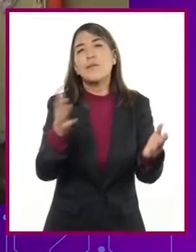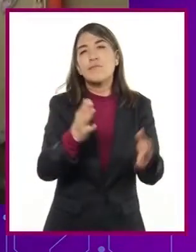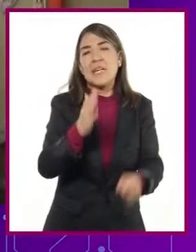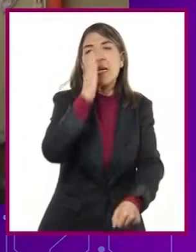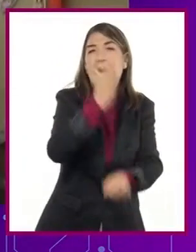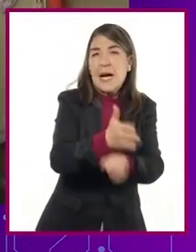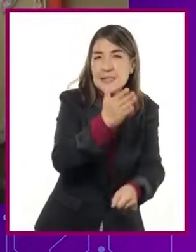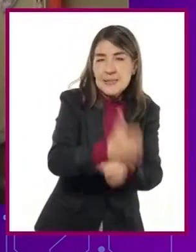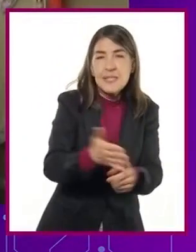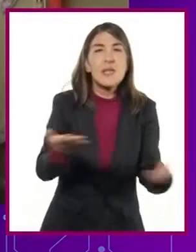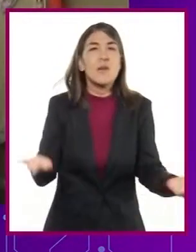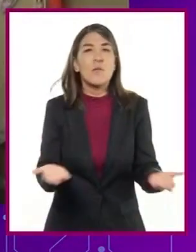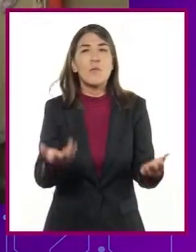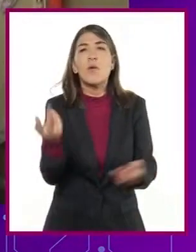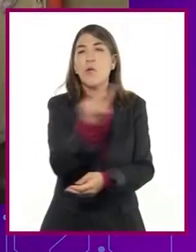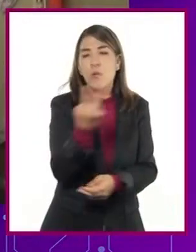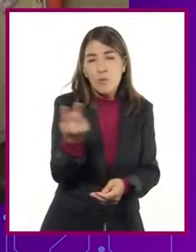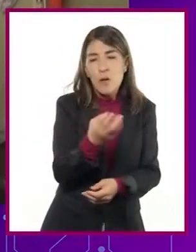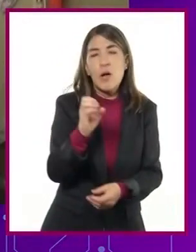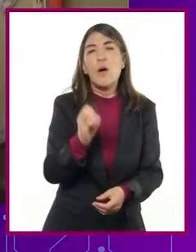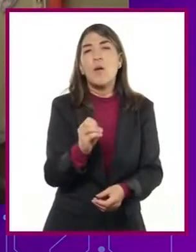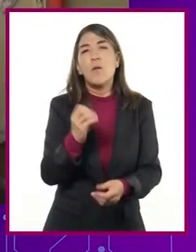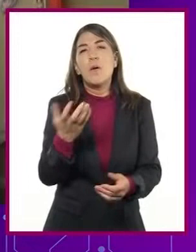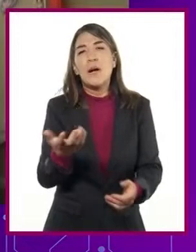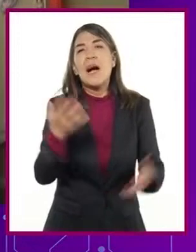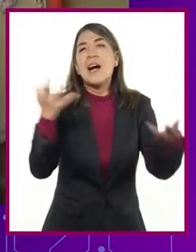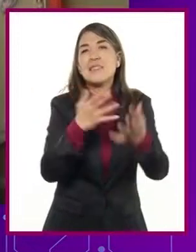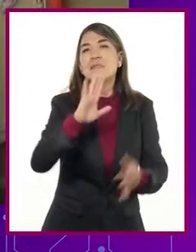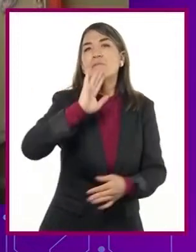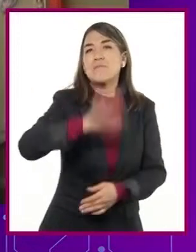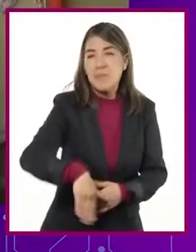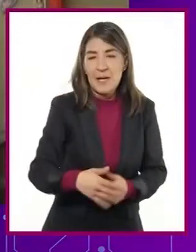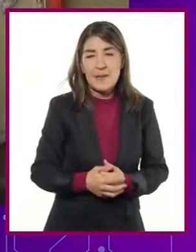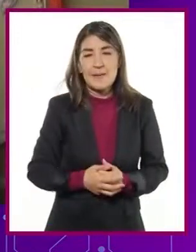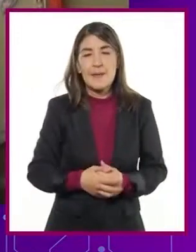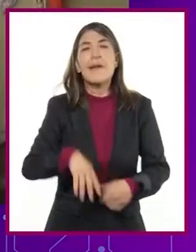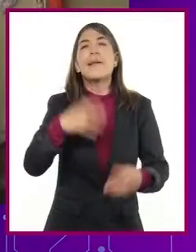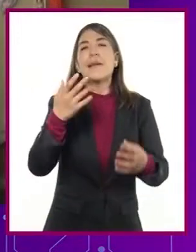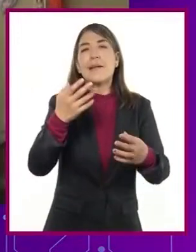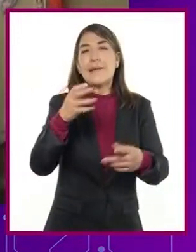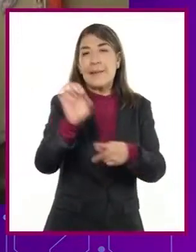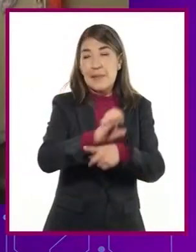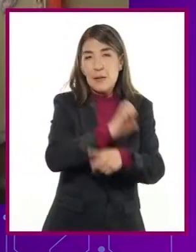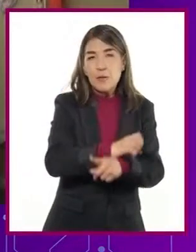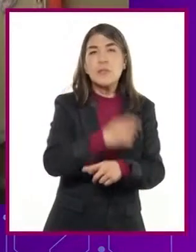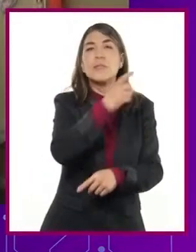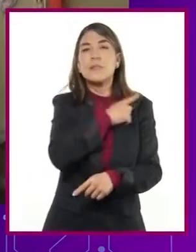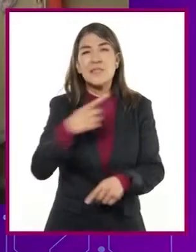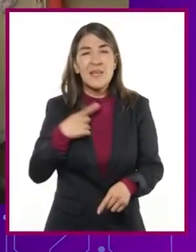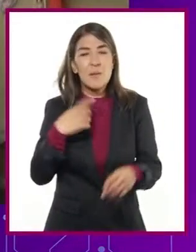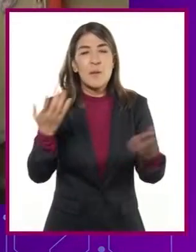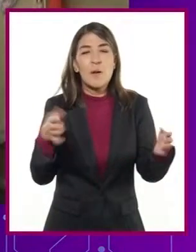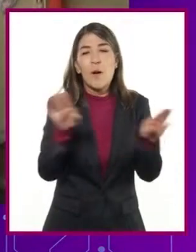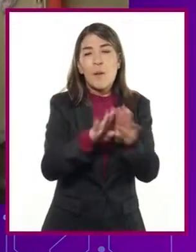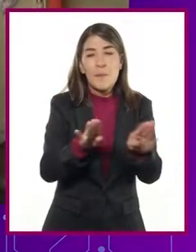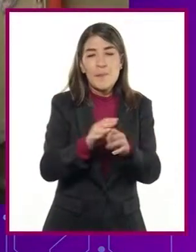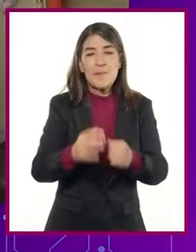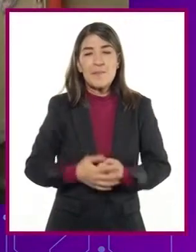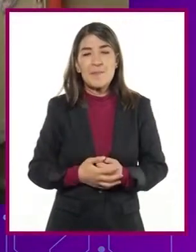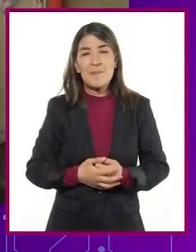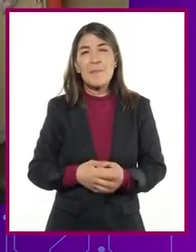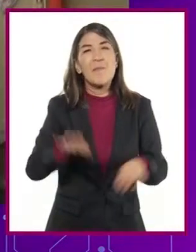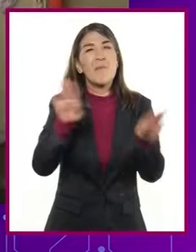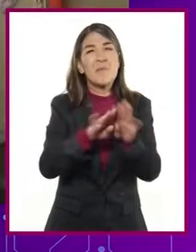un castigo a alguien que hizo algo indebido. Entonces voy a tratar de despojarme de todos